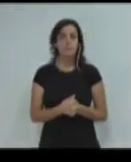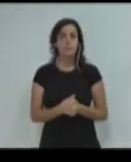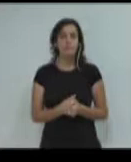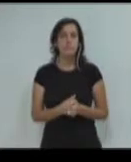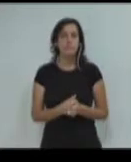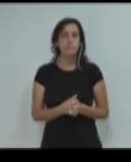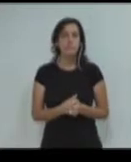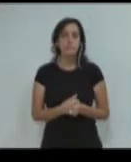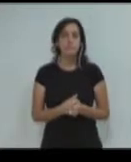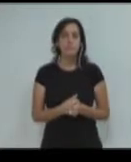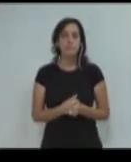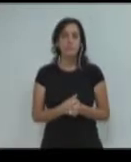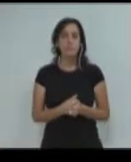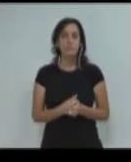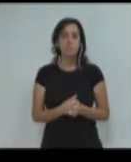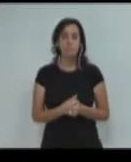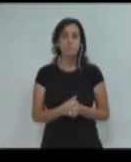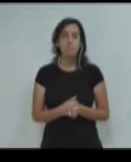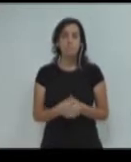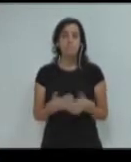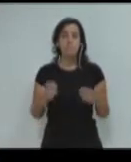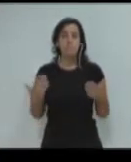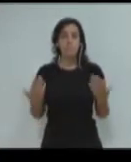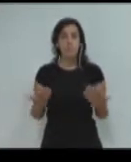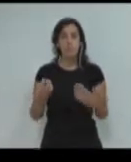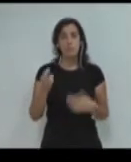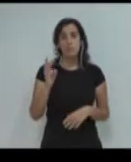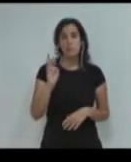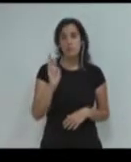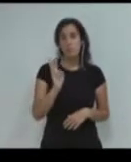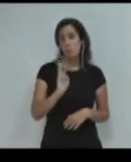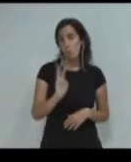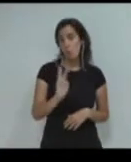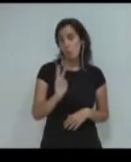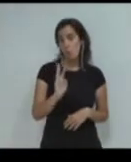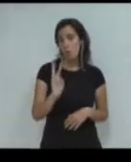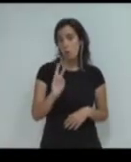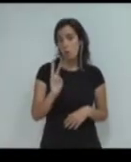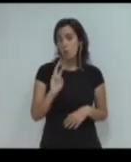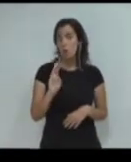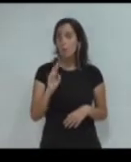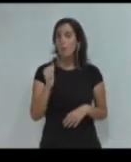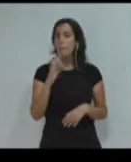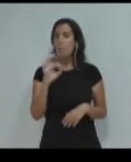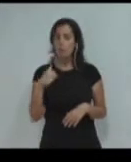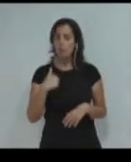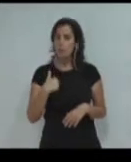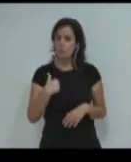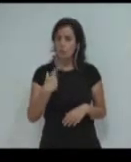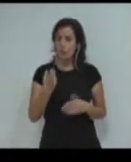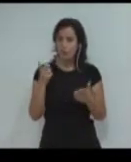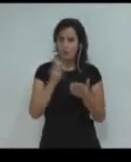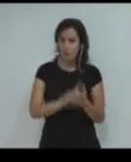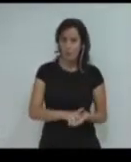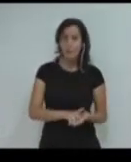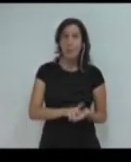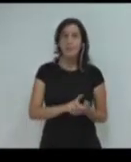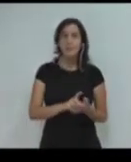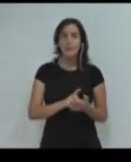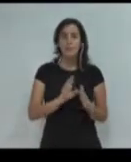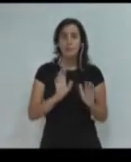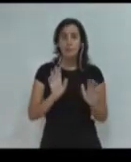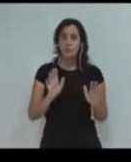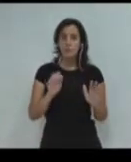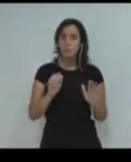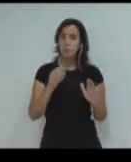Muy bien. Y entonces con Word, más o menos ya... ¿o Yo hay sigo alguna insistiendo, Sí, venga, yo sigo seguimos. insistiendo. Estamos